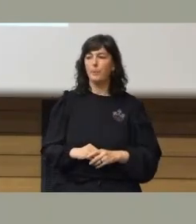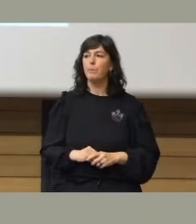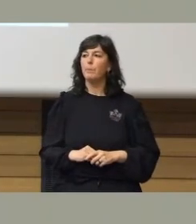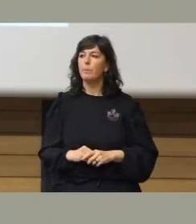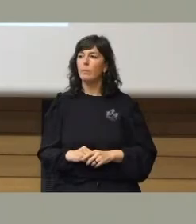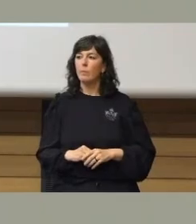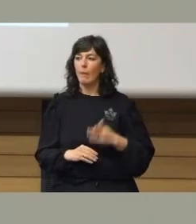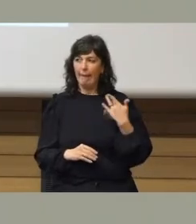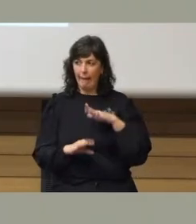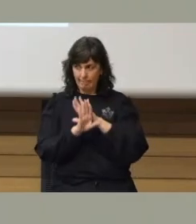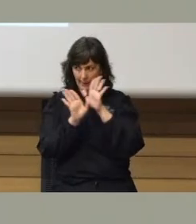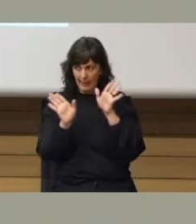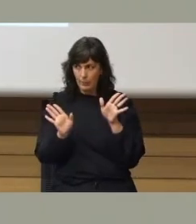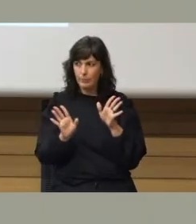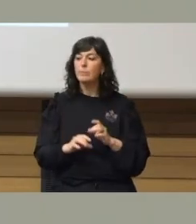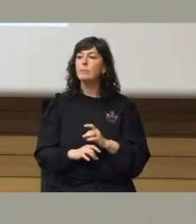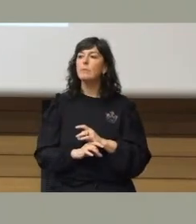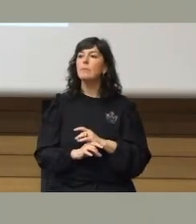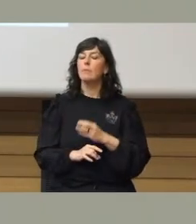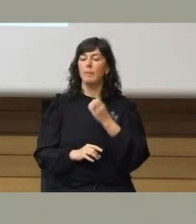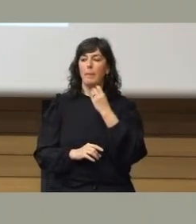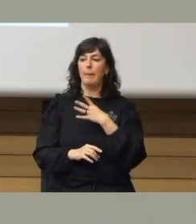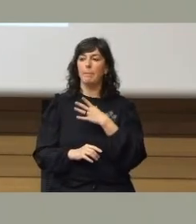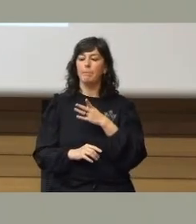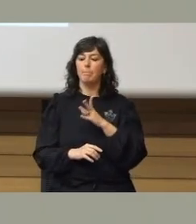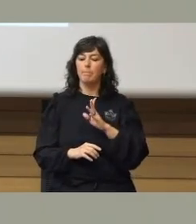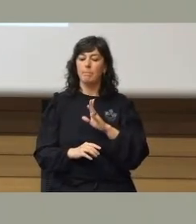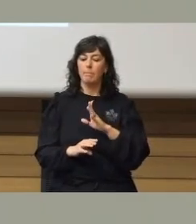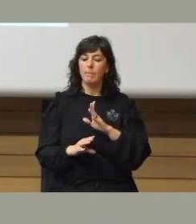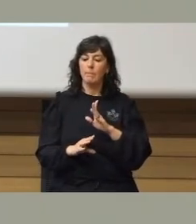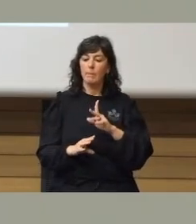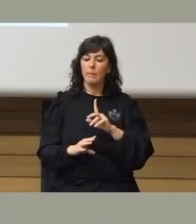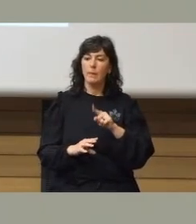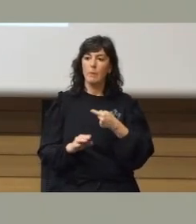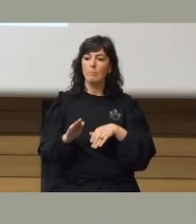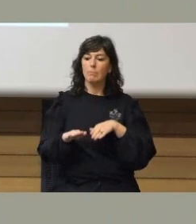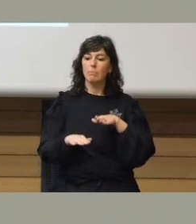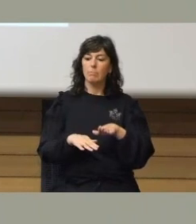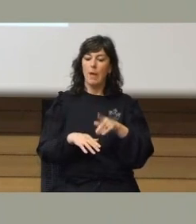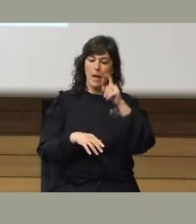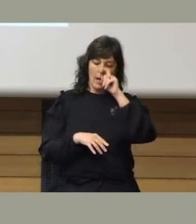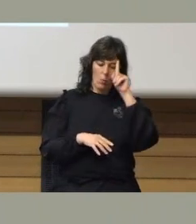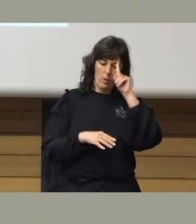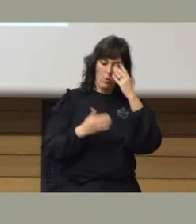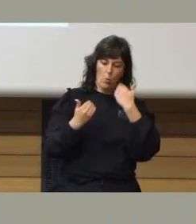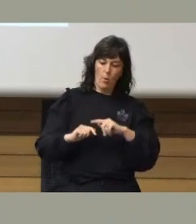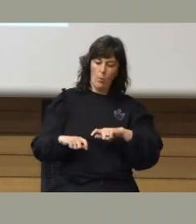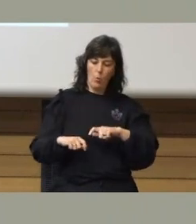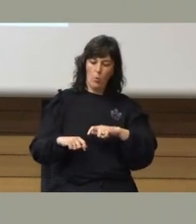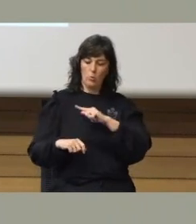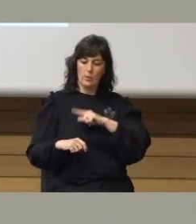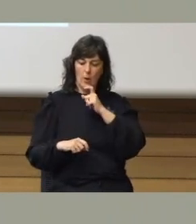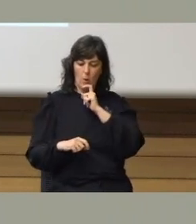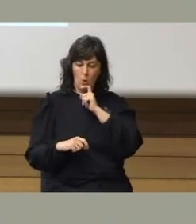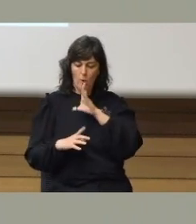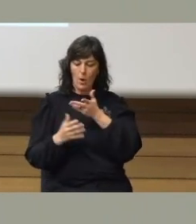¿Vale? ¿Lo tenéis más o menos claro? Bien, una vez que hemos pasado de nuestro recuerdo al estado biológico, vamos a pasar a nuestra